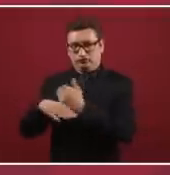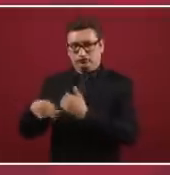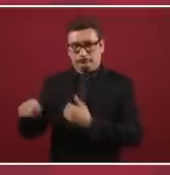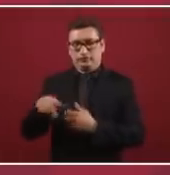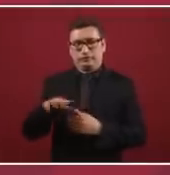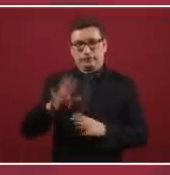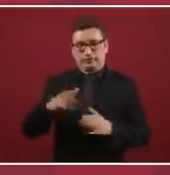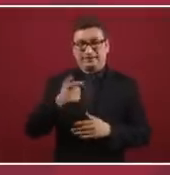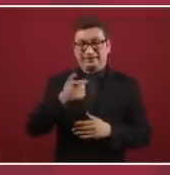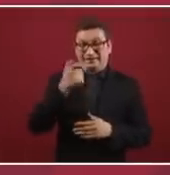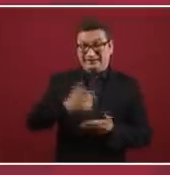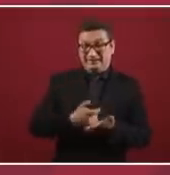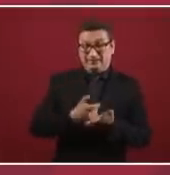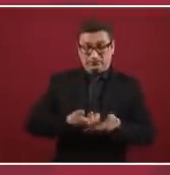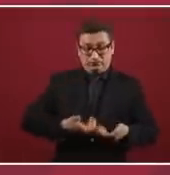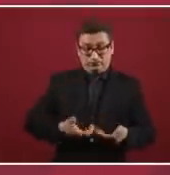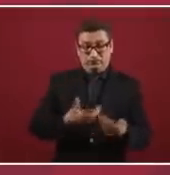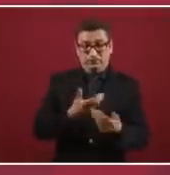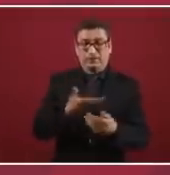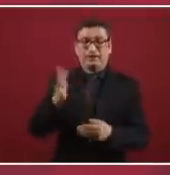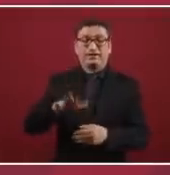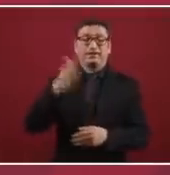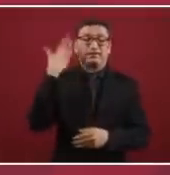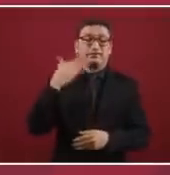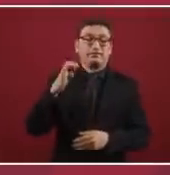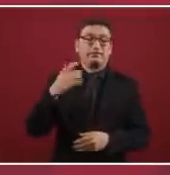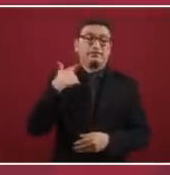el costo de las carreteras en el periodo neoliberal